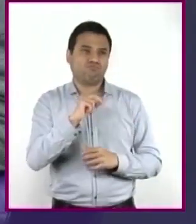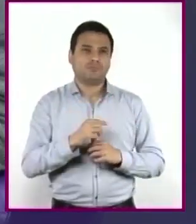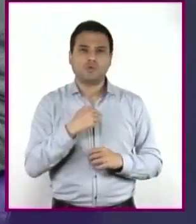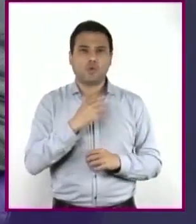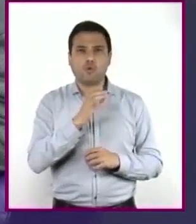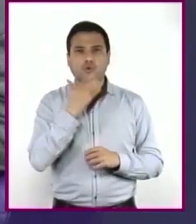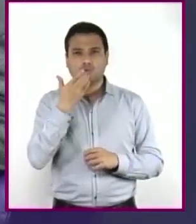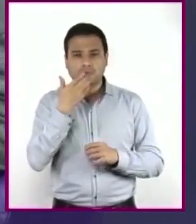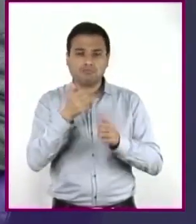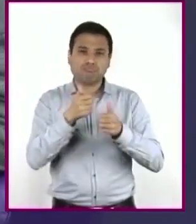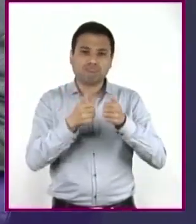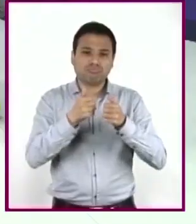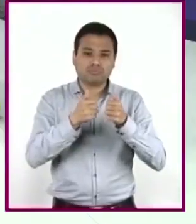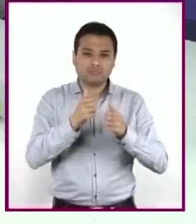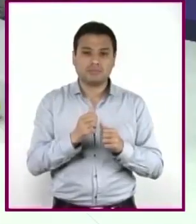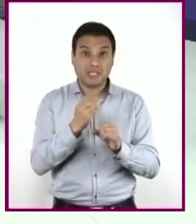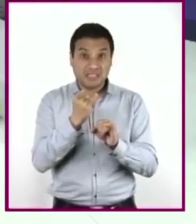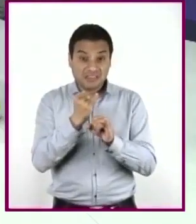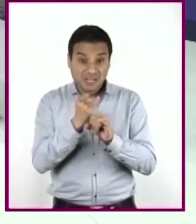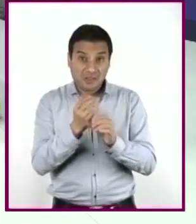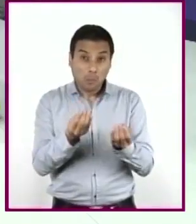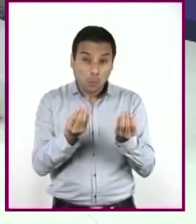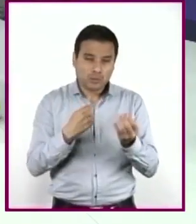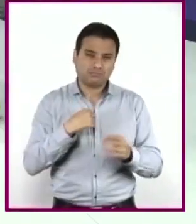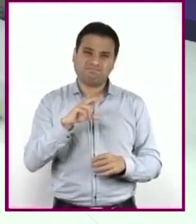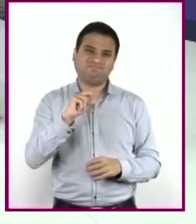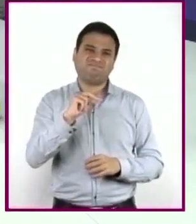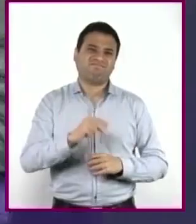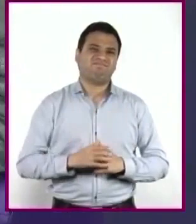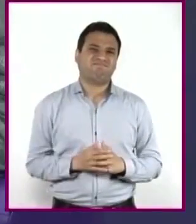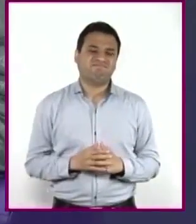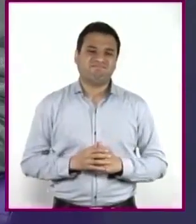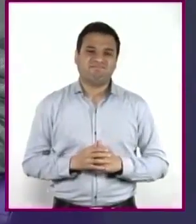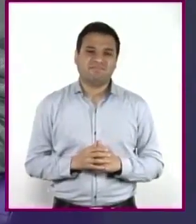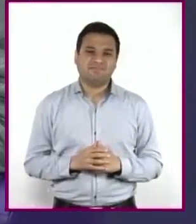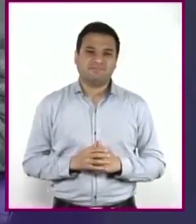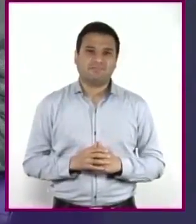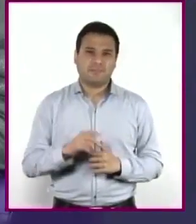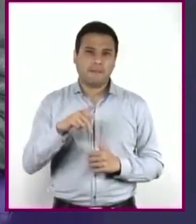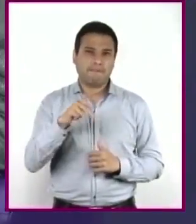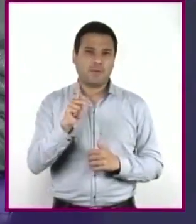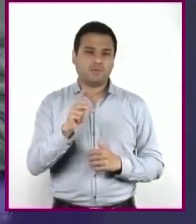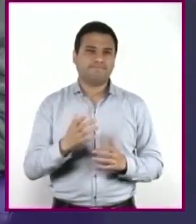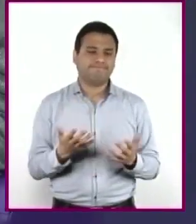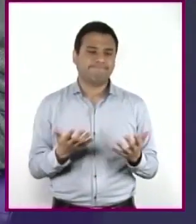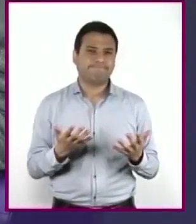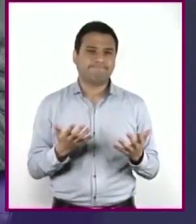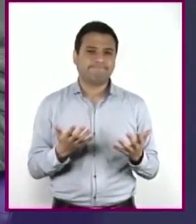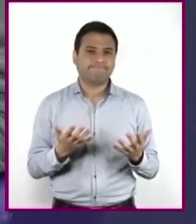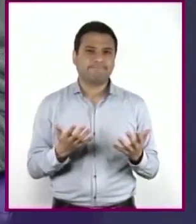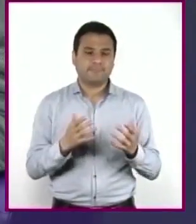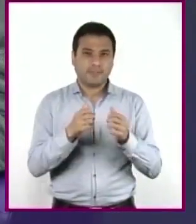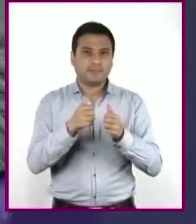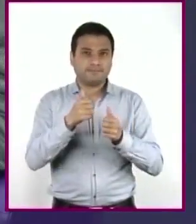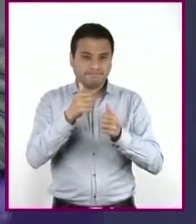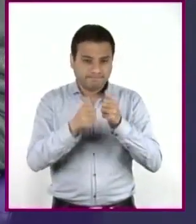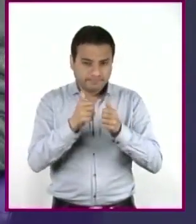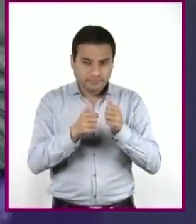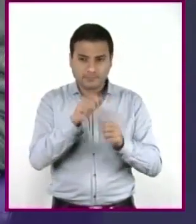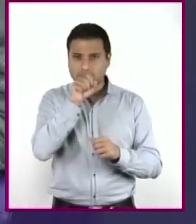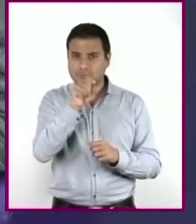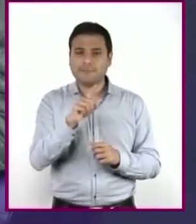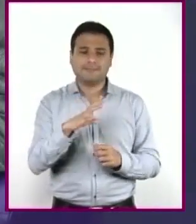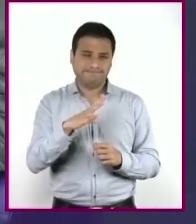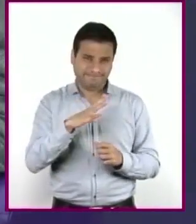juego videojuegos. No entro tanto a páginas de internet. Perfecto. Pero, pero en los videojuegos también se incita